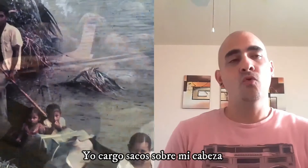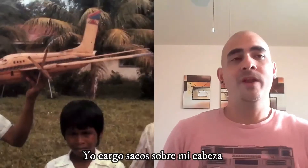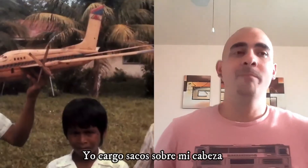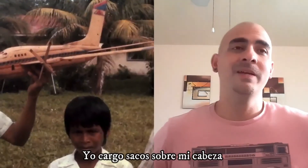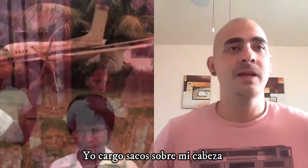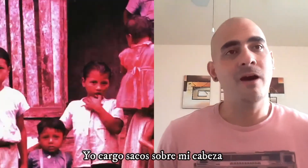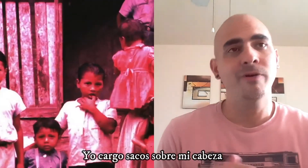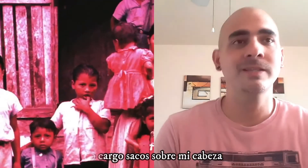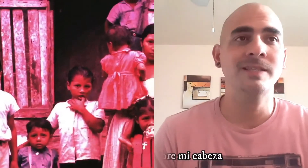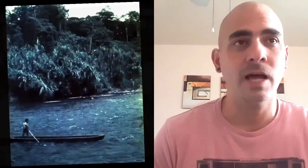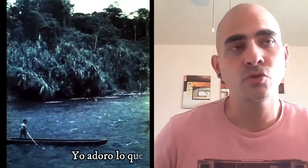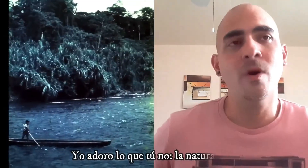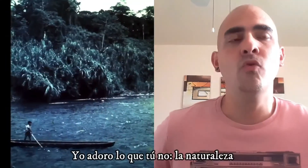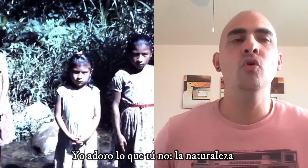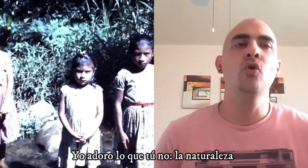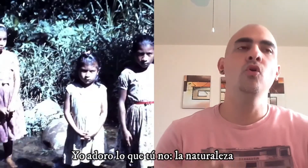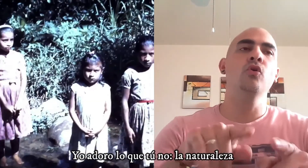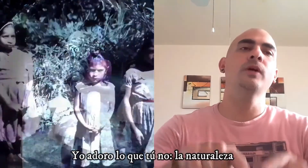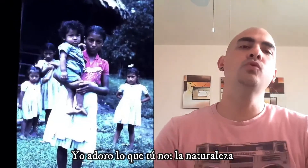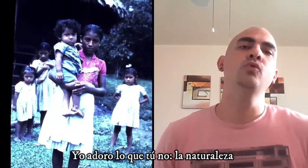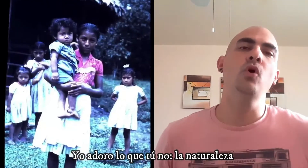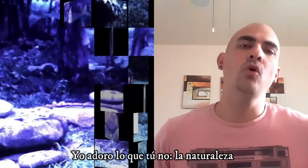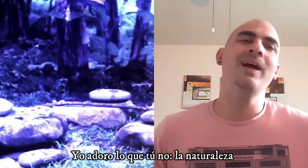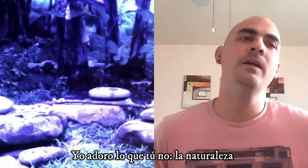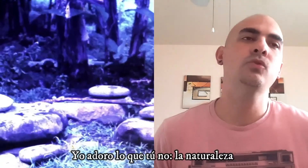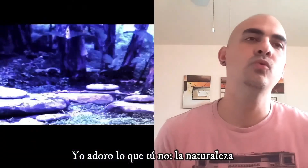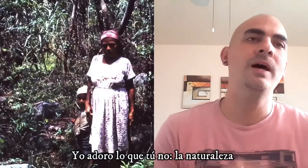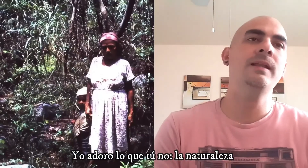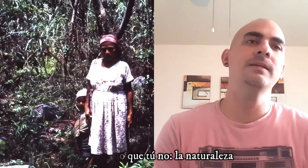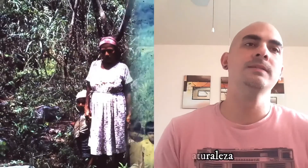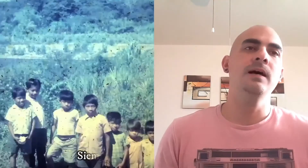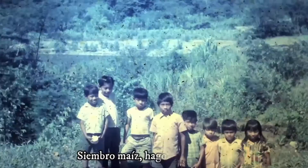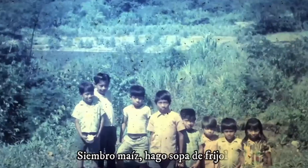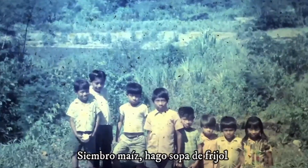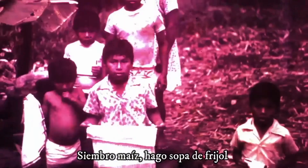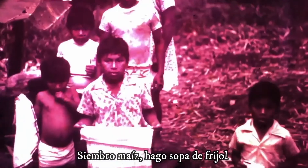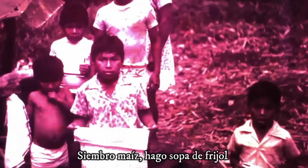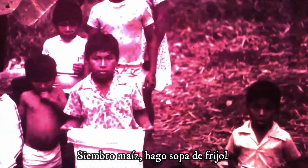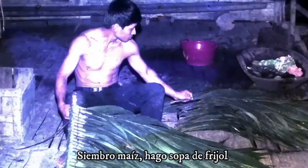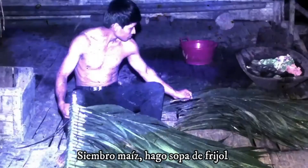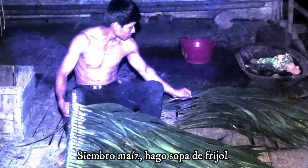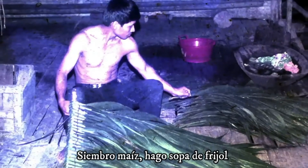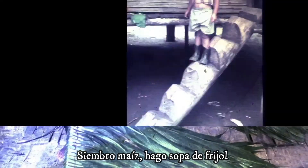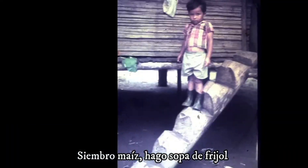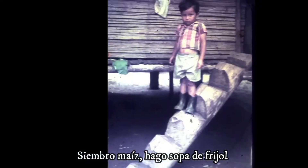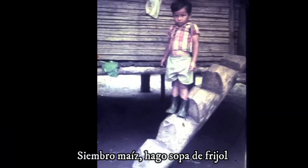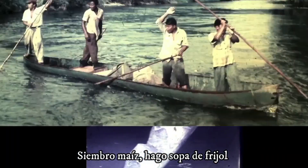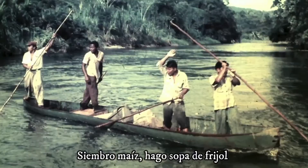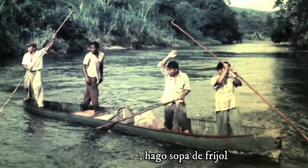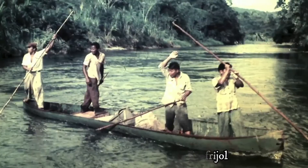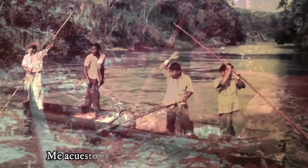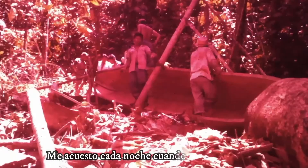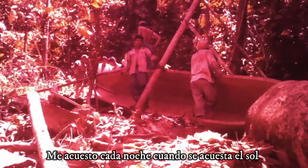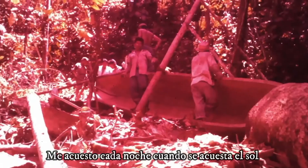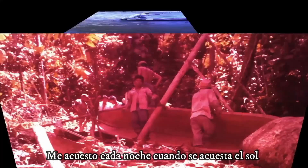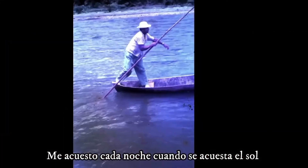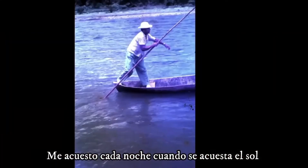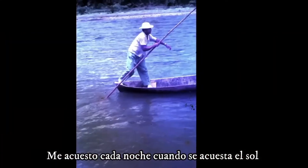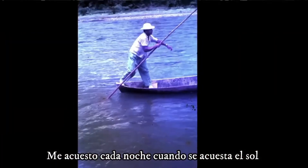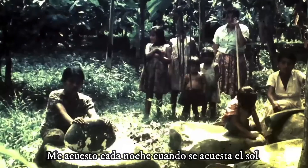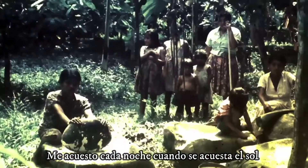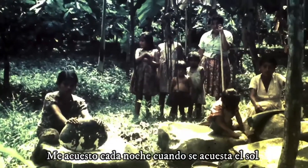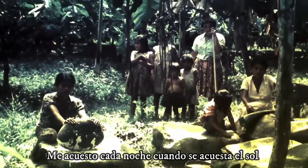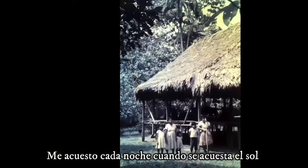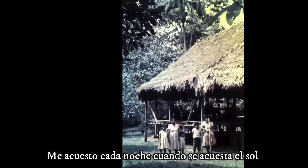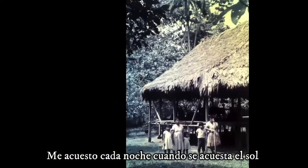Saco sobre mi cabeza, yo adoro lo que tú no, la naturaleza. Siembro maíz, hago sopa de frijol, me acuesto